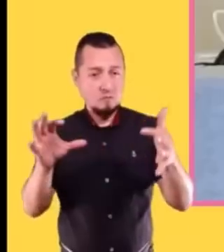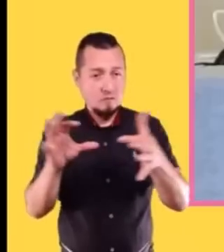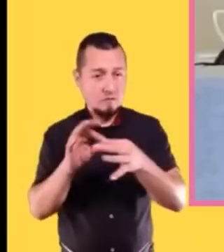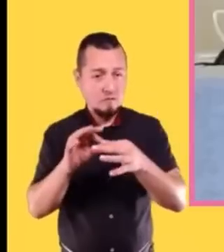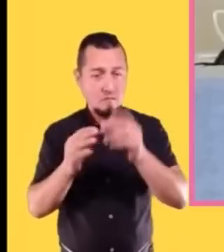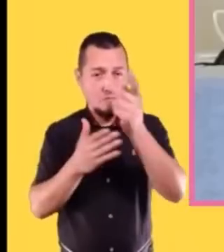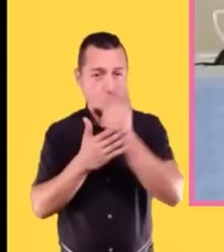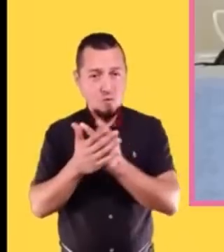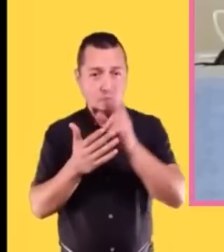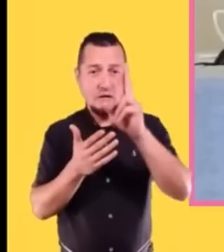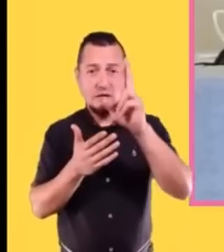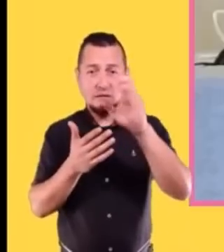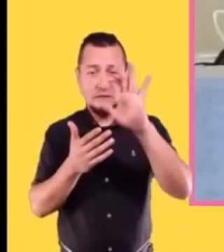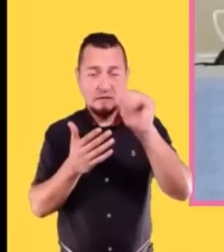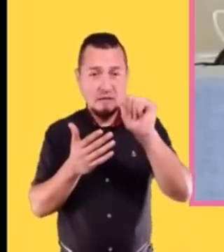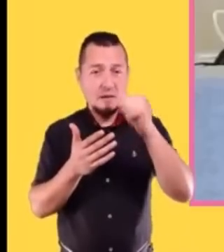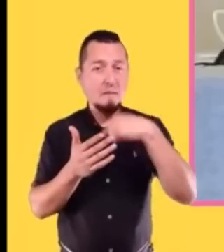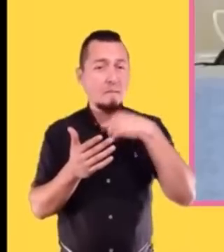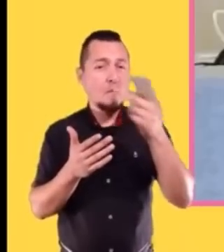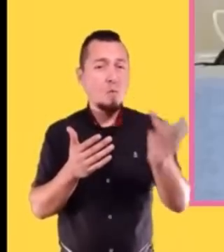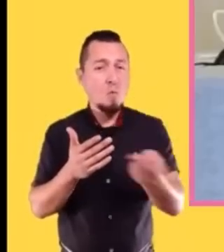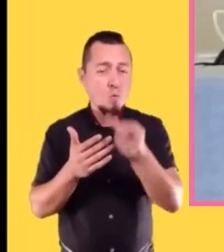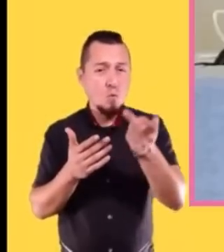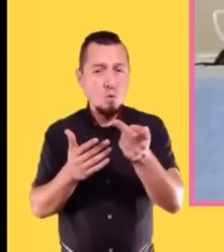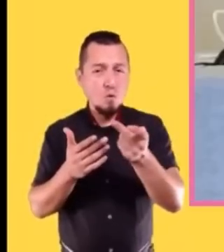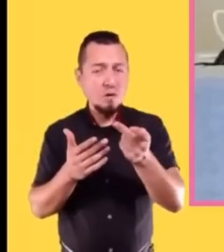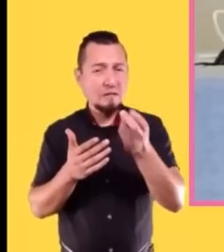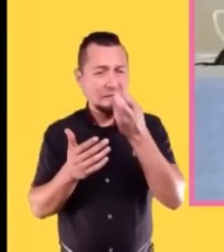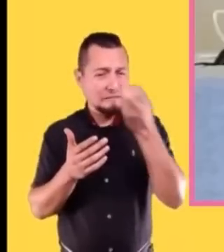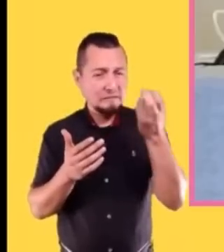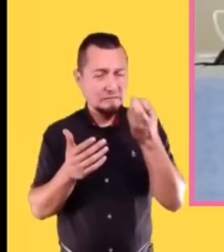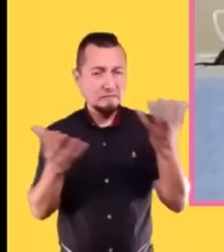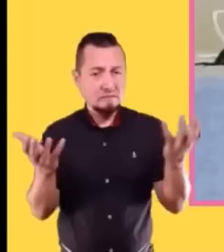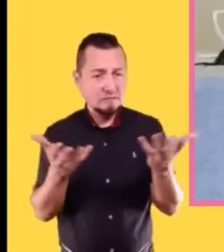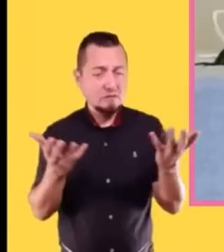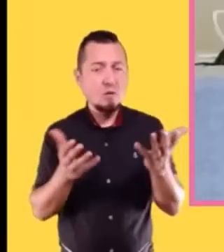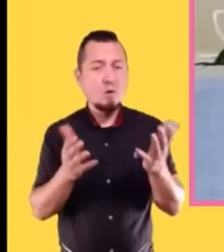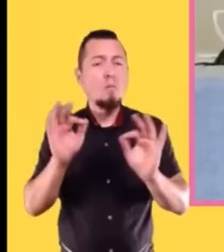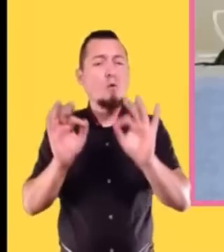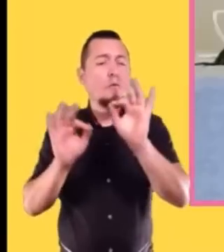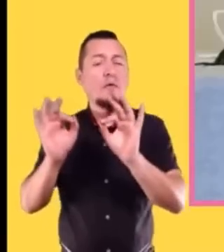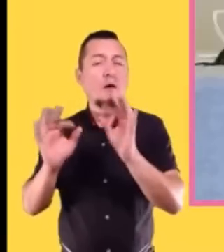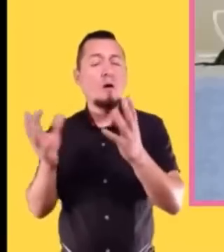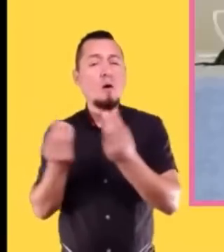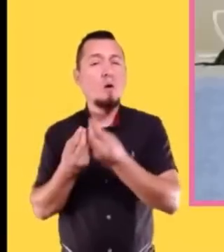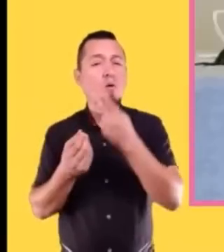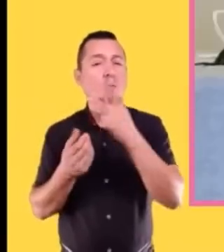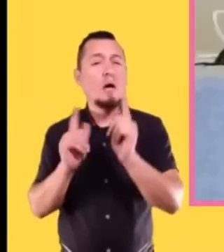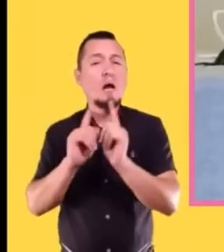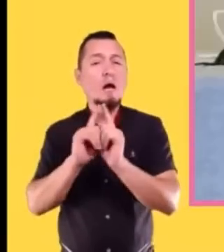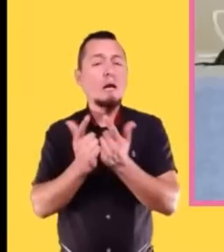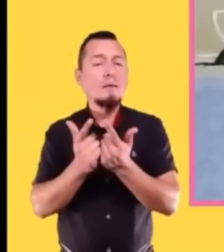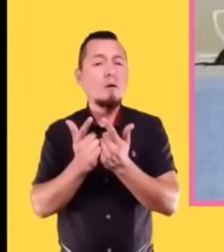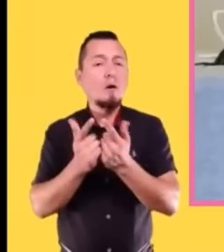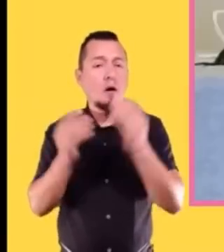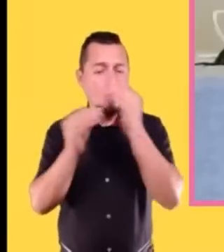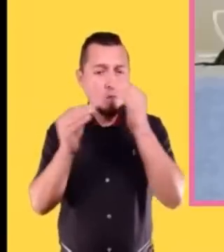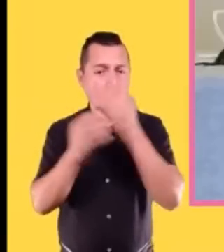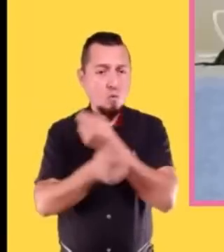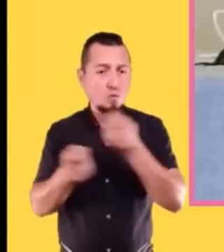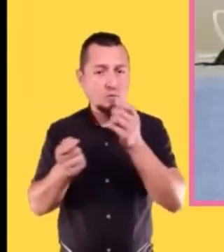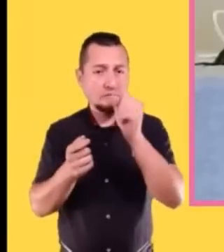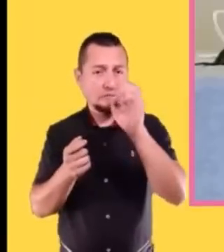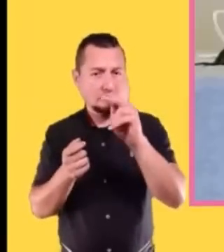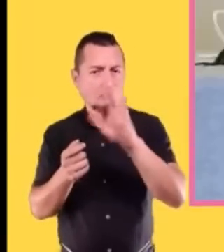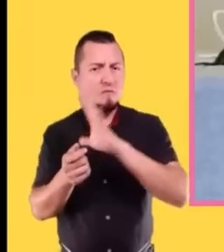Recrea. La pregunta es, exactamente entonces, ¿en qué porcentaje Jalisco usa los libros de texto gratuitos de la SEP, si ya tienen un